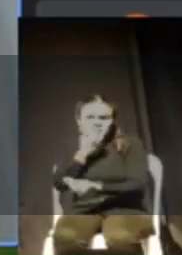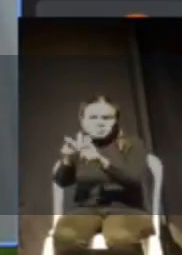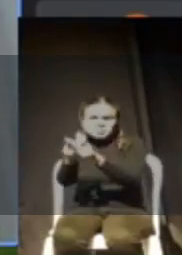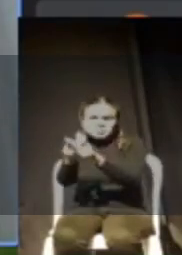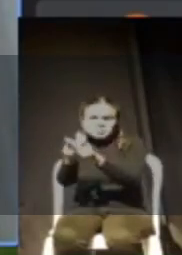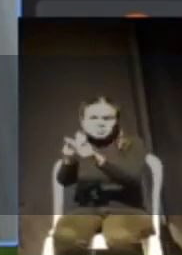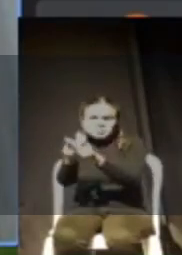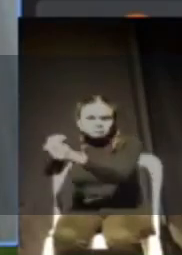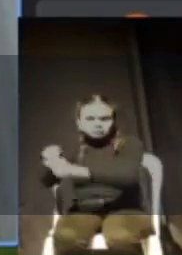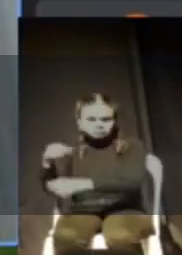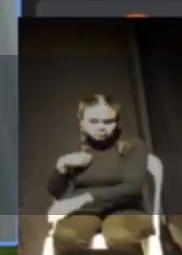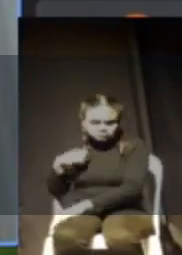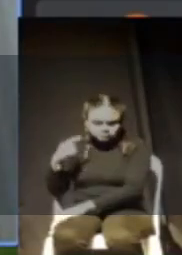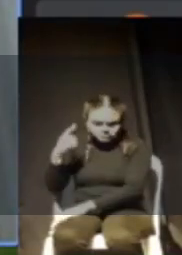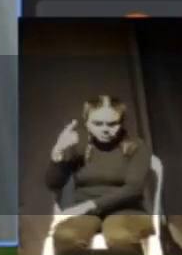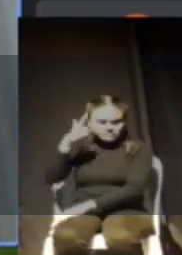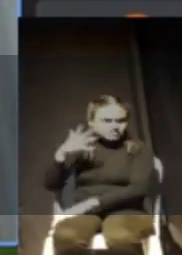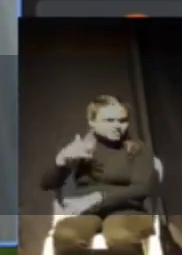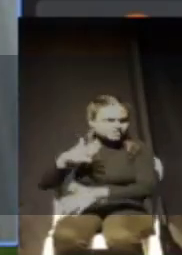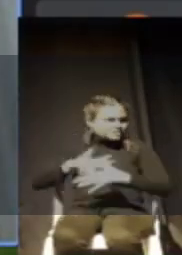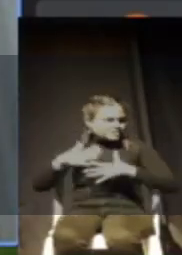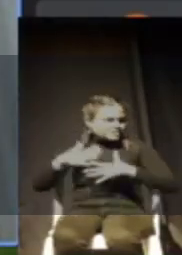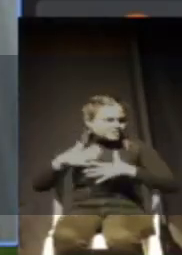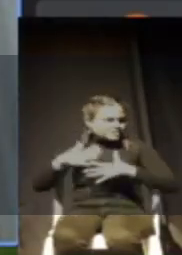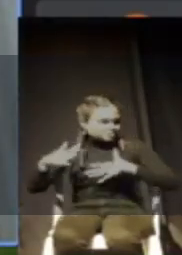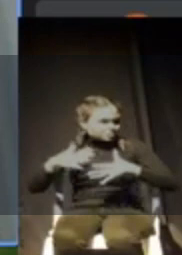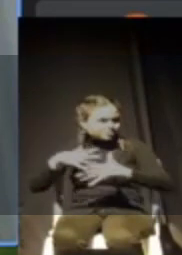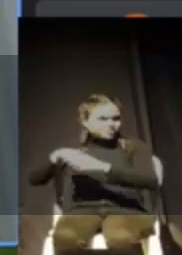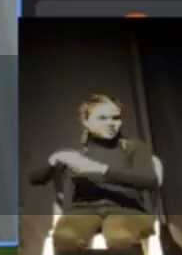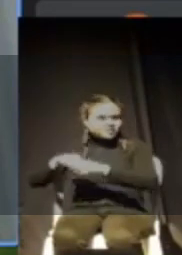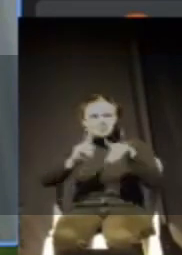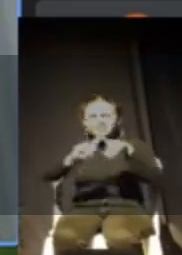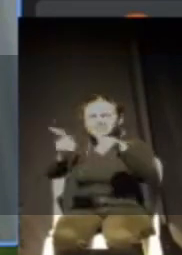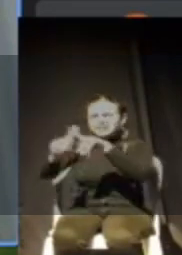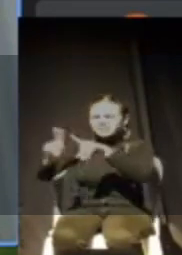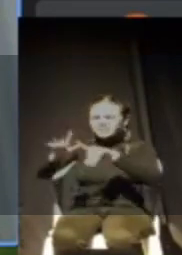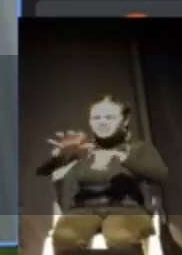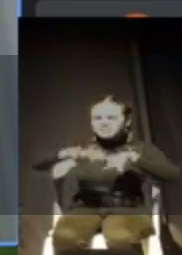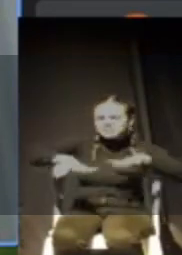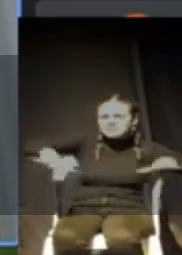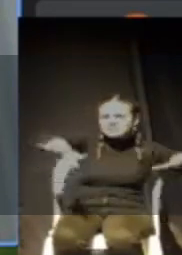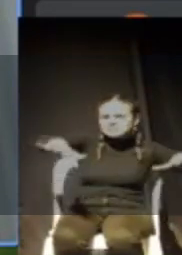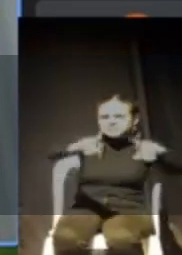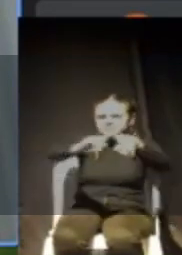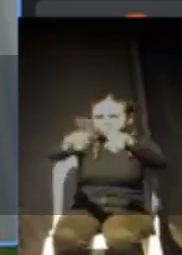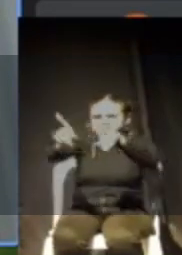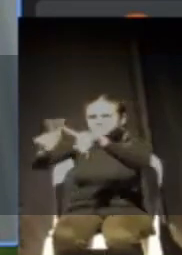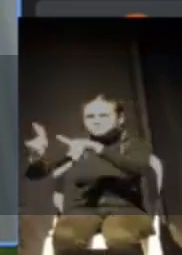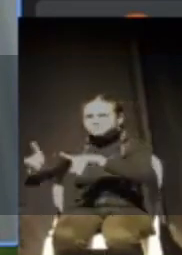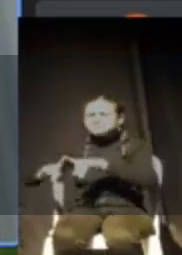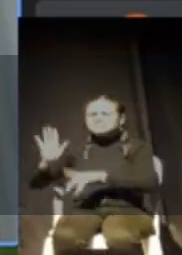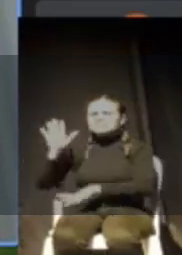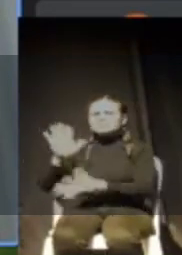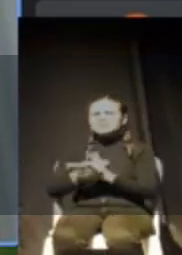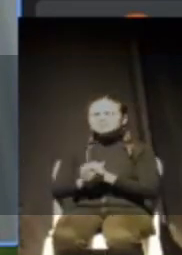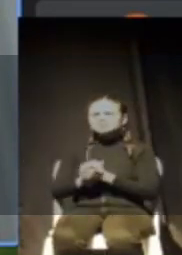Estudios Afrodiaspóricos, KDE Afro, entre otros espacios, igual la Red Internacional